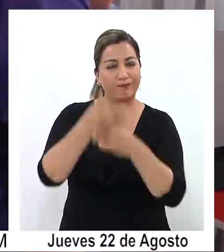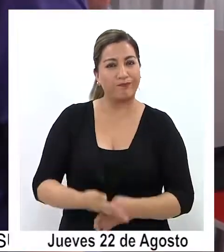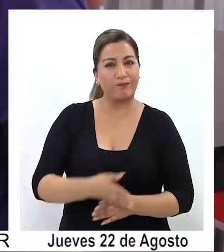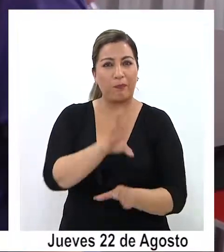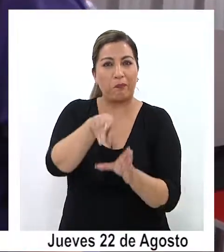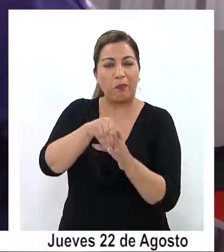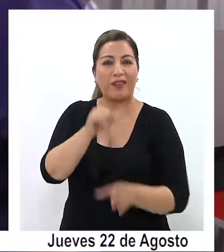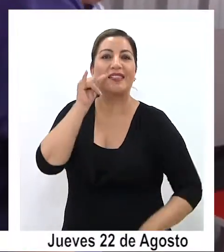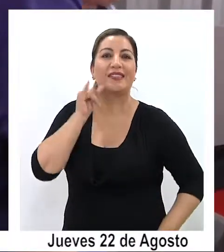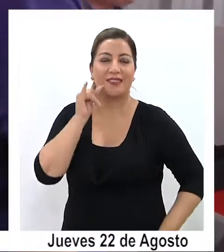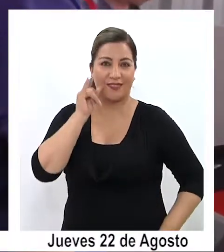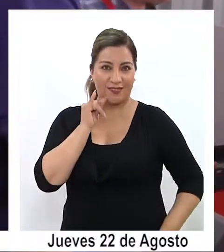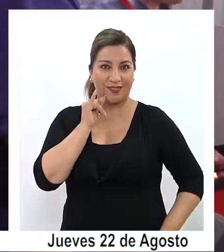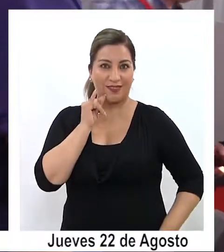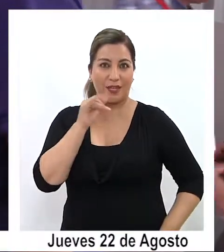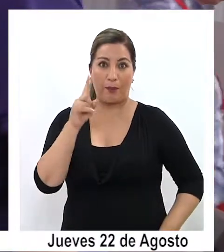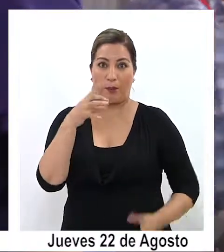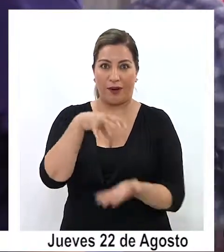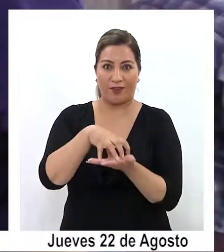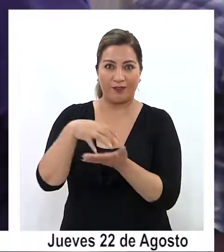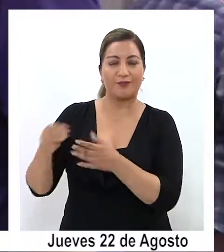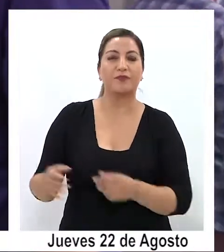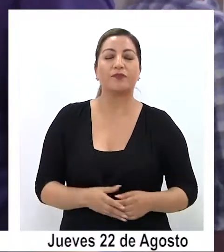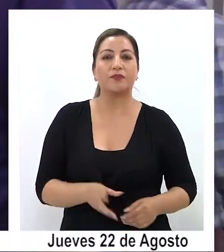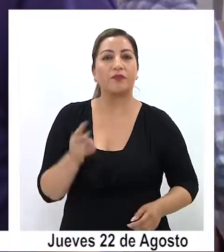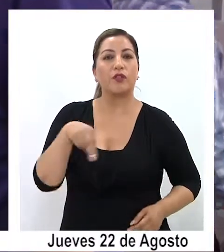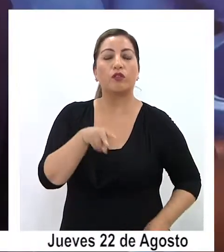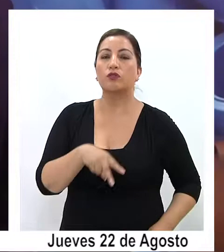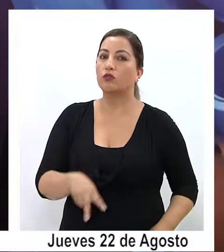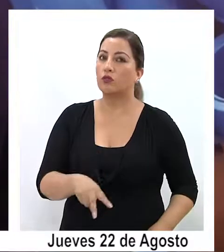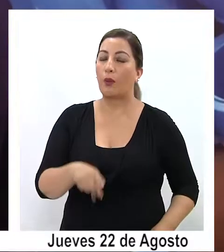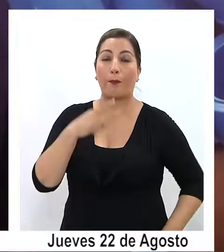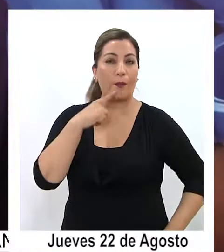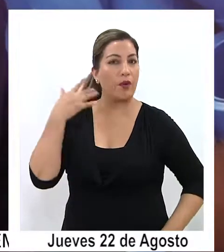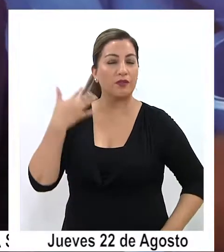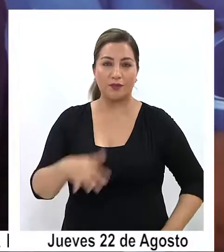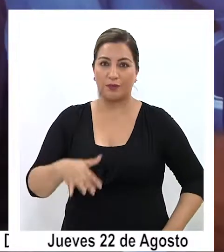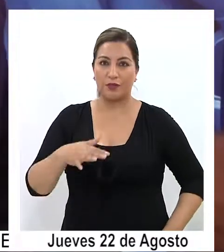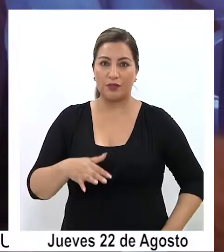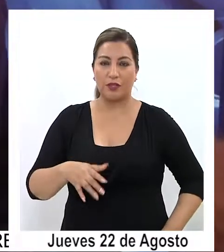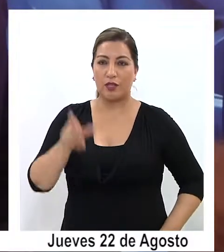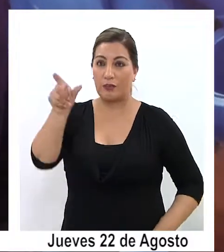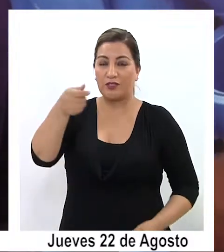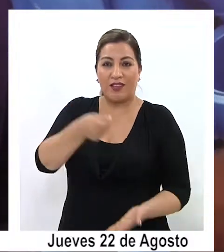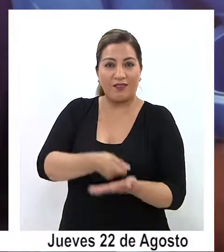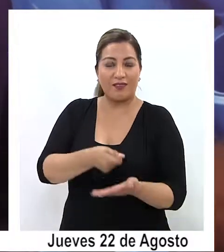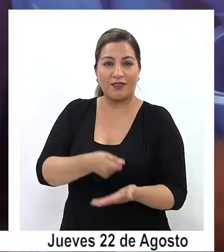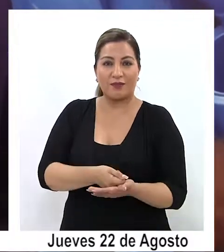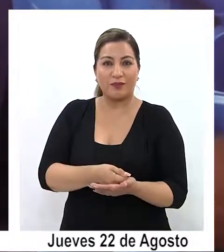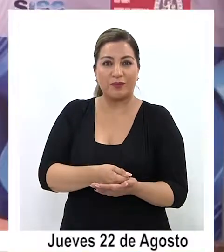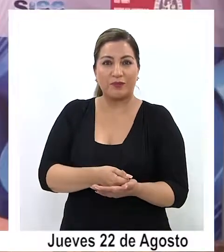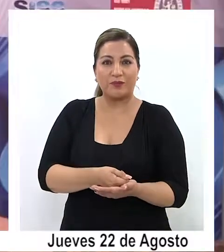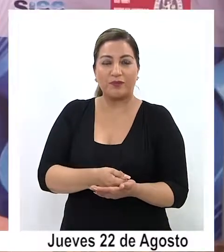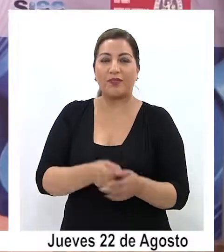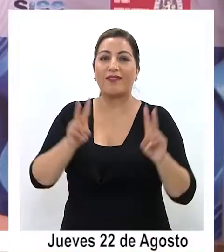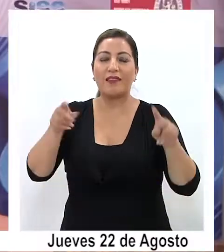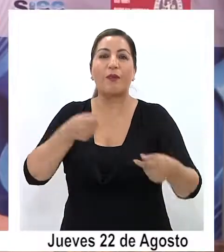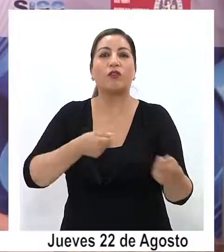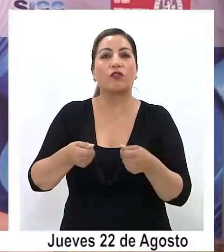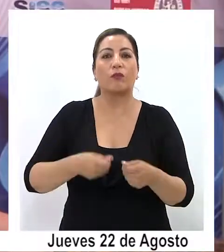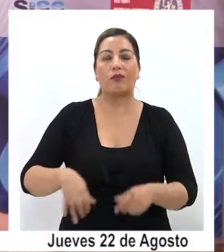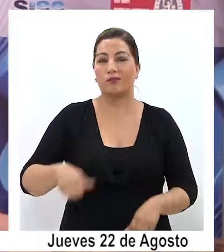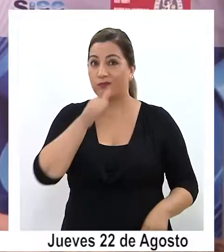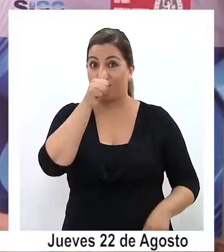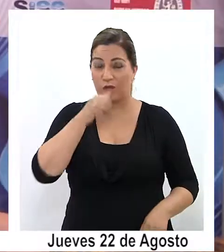radicados en la primera región. Por lo tanto, para nosotros son muy importantes como clientes la solvencia económica, el